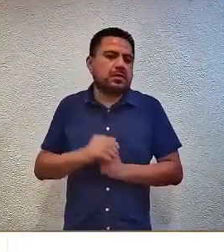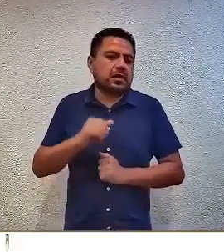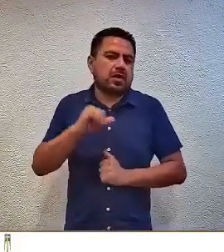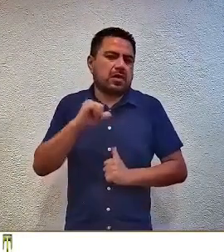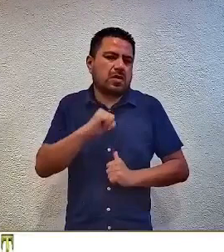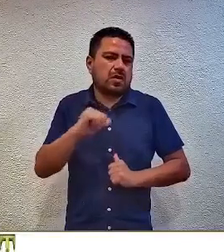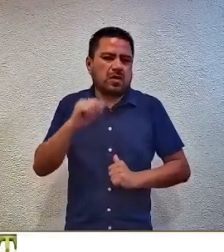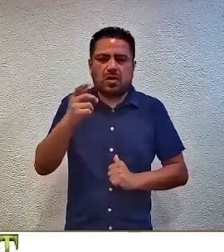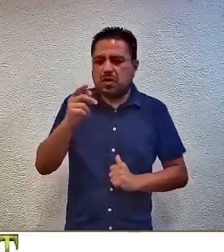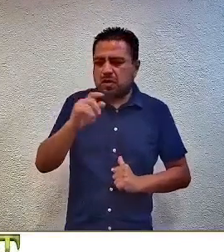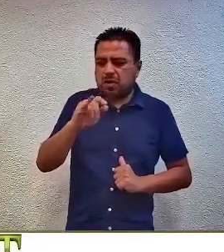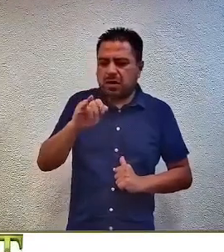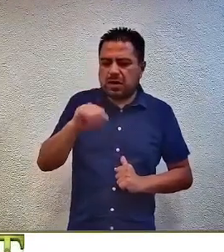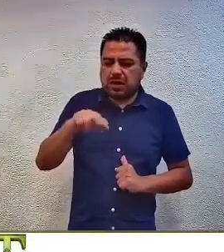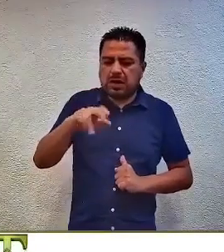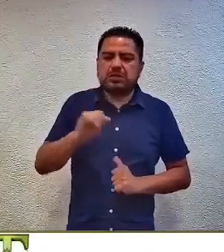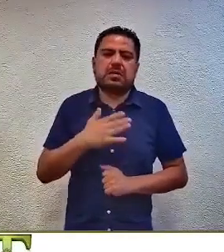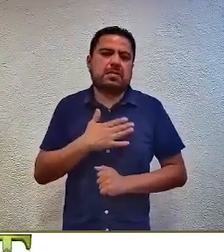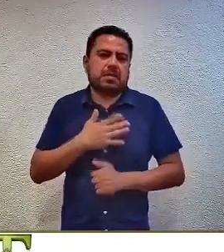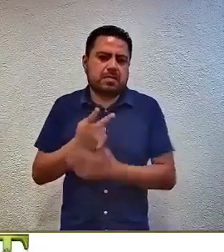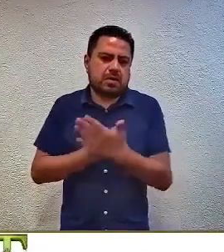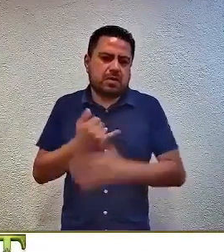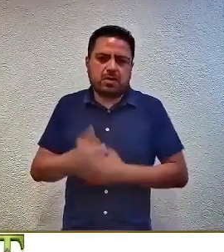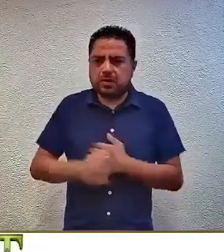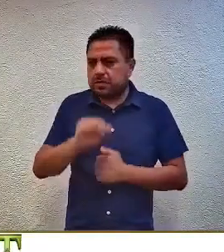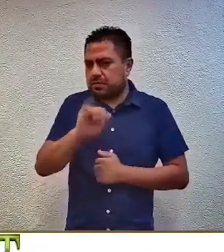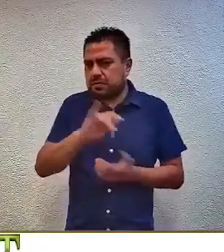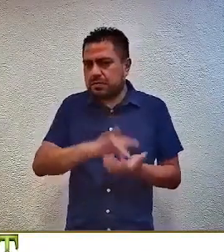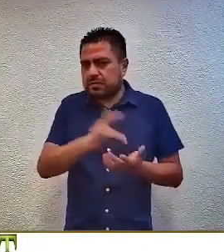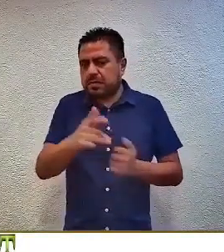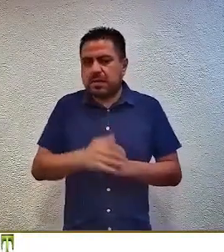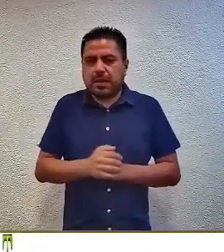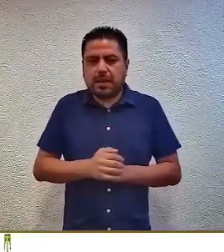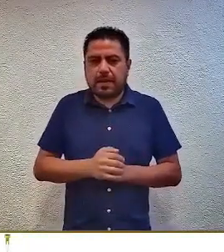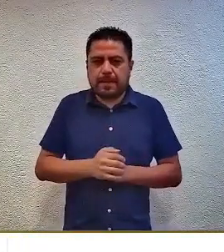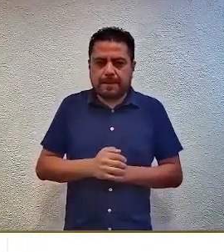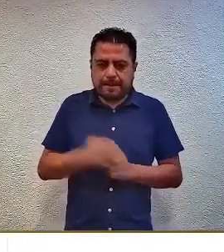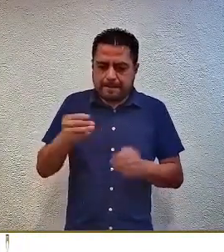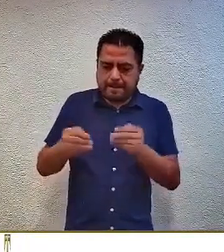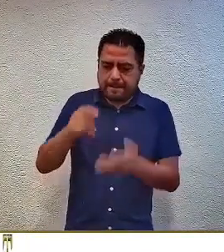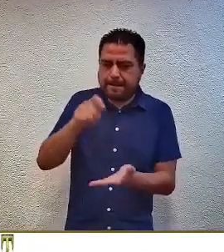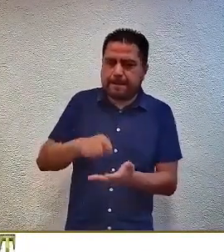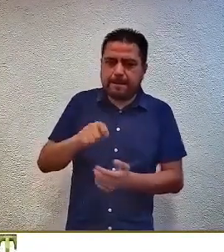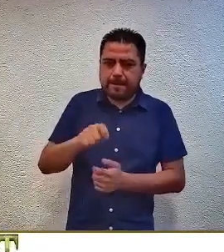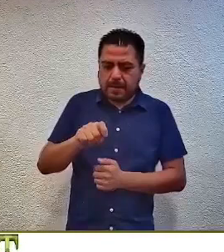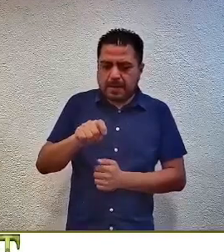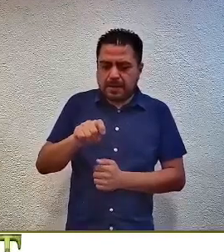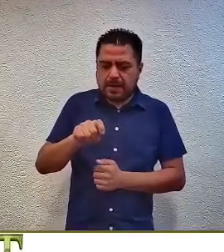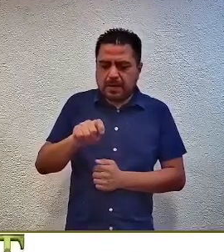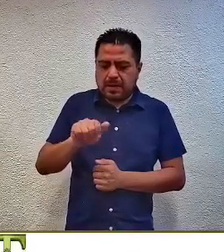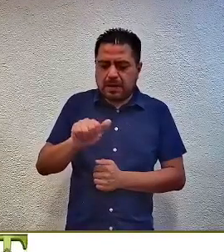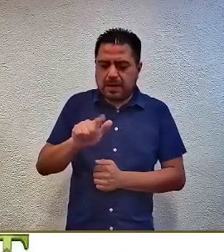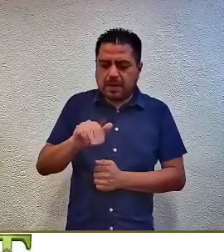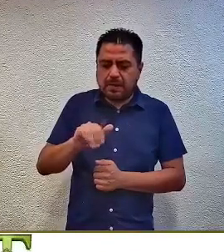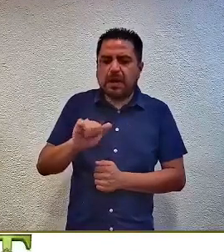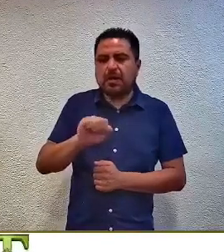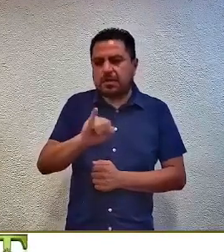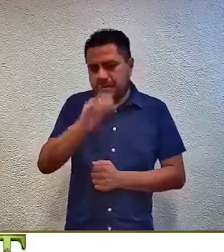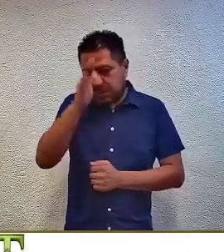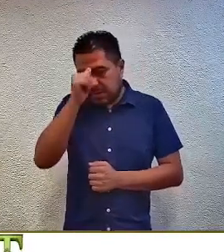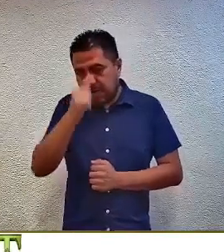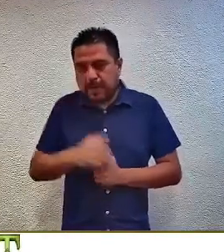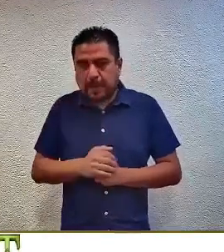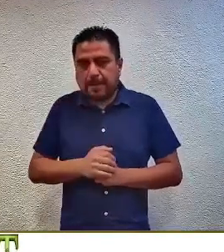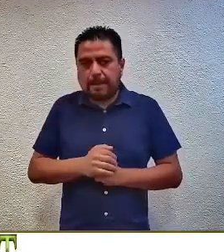Inés Betacur Salgado. Es mi proyecto. Gracias, magistrado. Magistrada Almadelia Eugenio Alcaraz. Con el proyecto. Gracias,